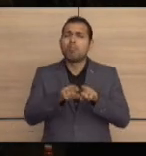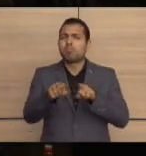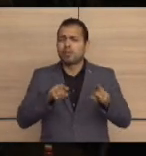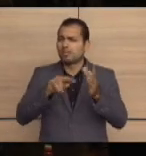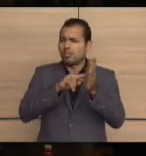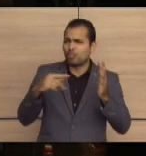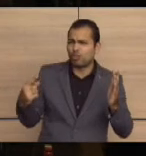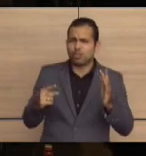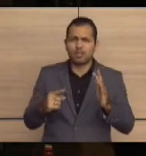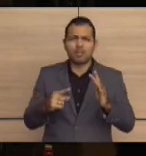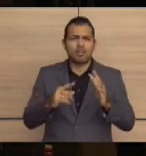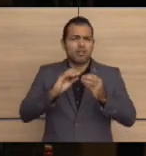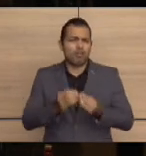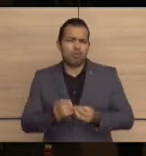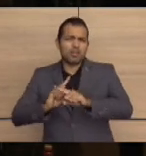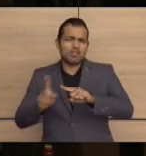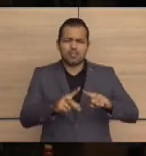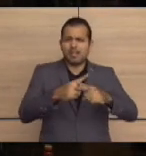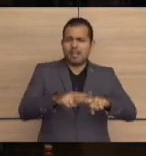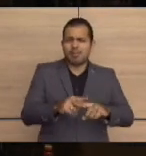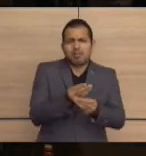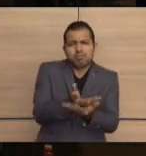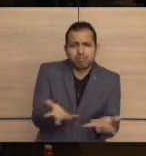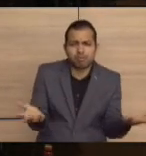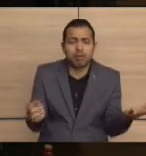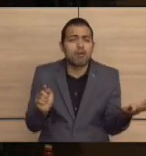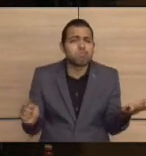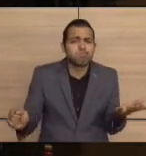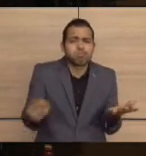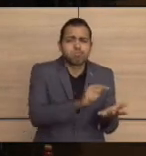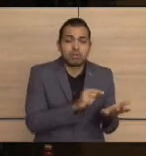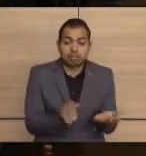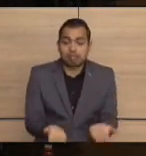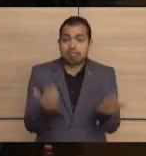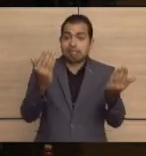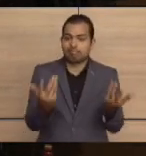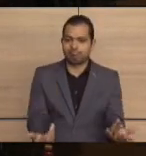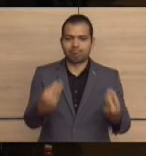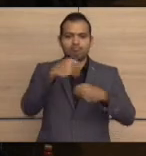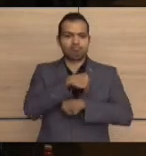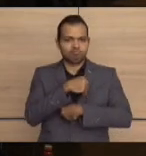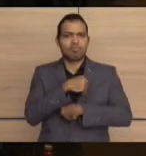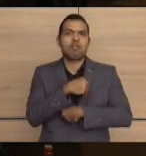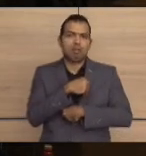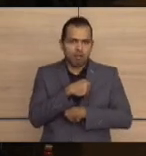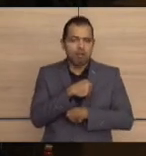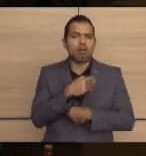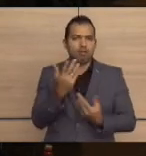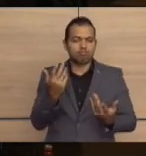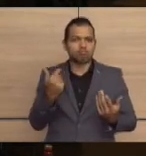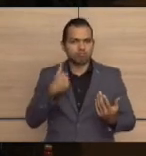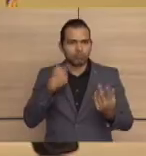y hay muchas herramientas que se están investigando y que pueden potenciar más elementos en los niños, en los